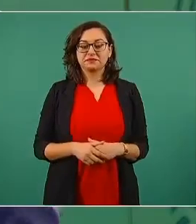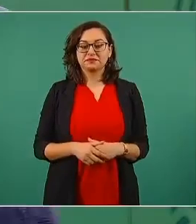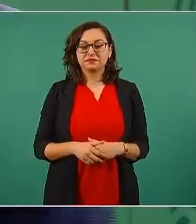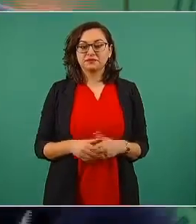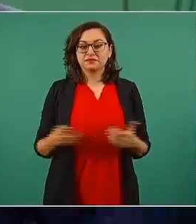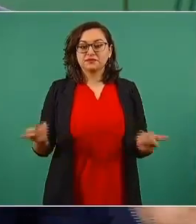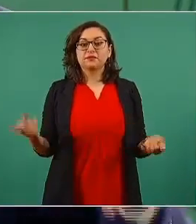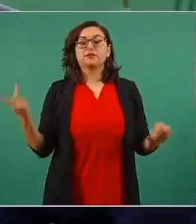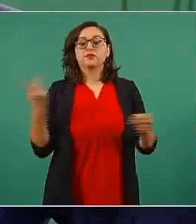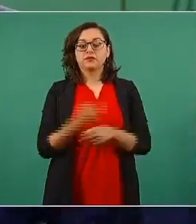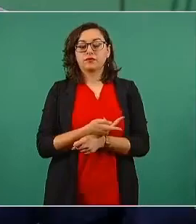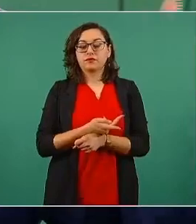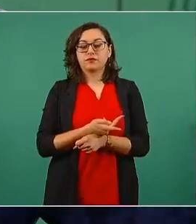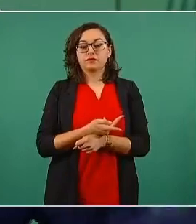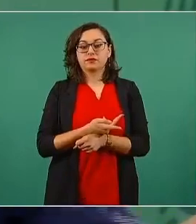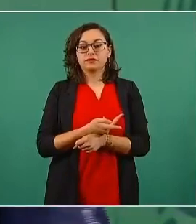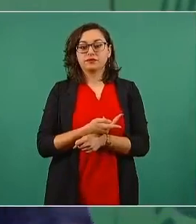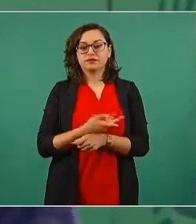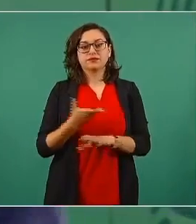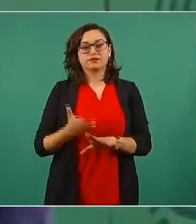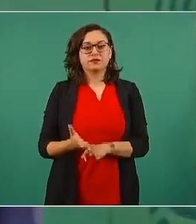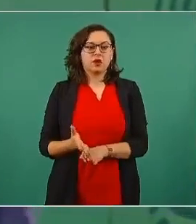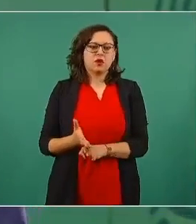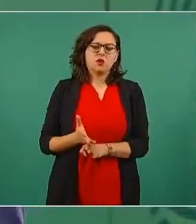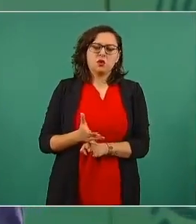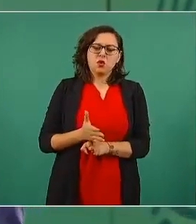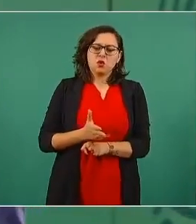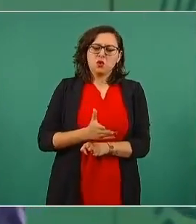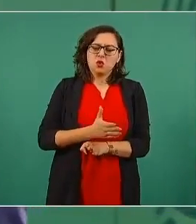porque lo otro era la simulación,